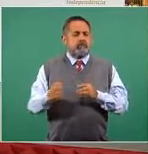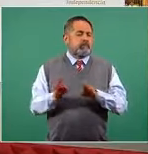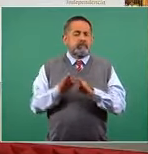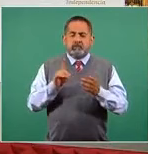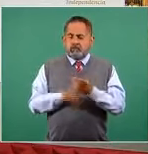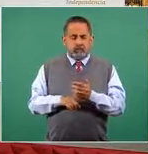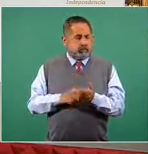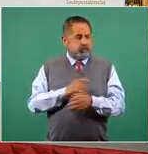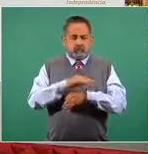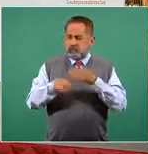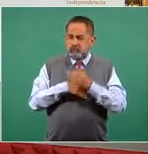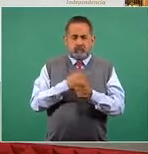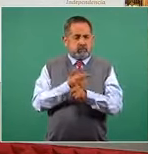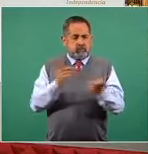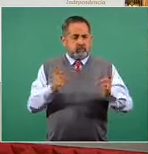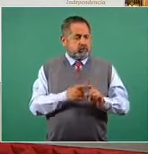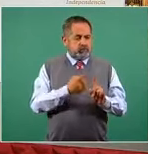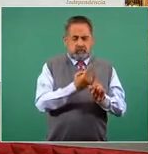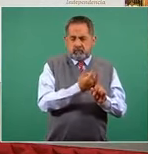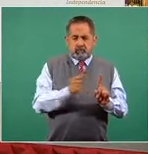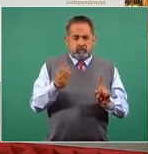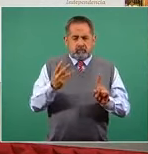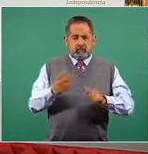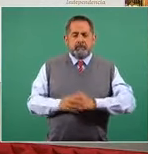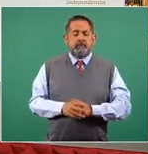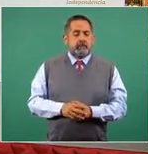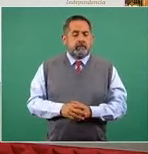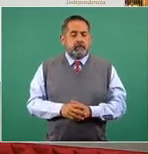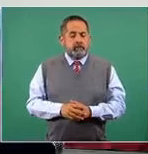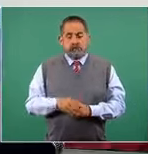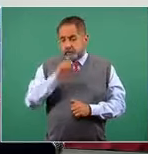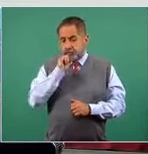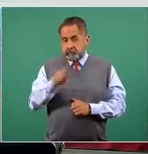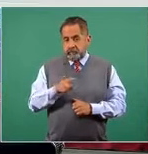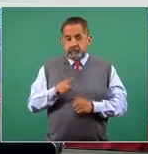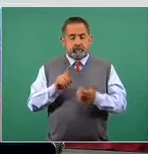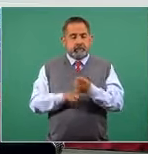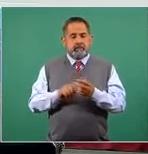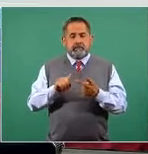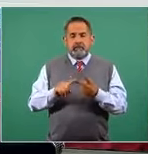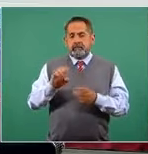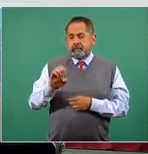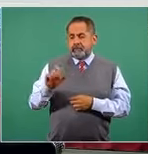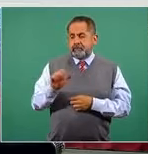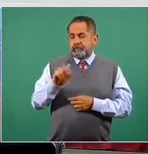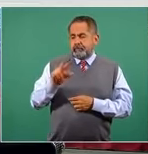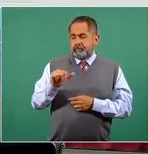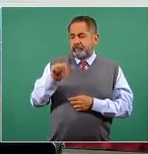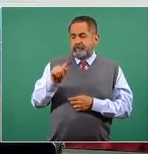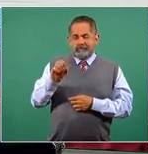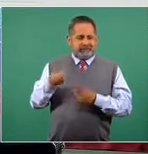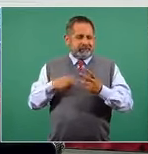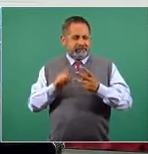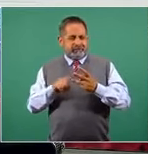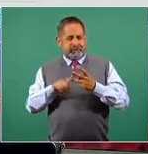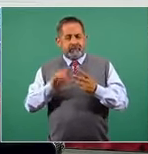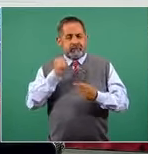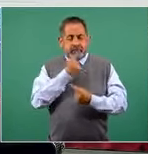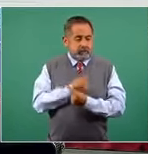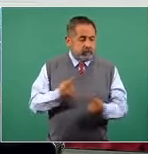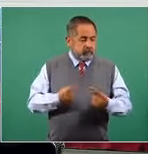manera indiscriminada de 1 a 4. También vamos a estar poniendo la vacuna hexavalente en niñas y niños